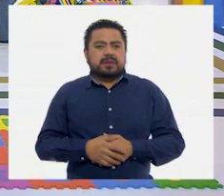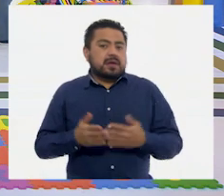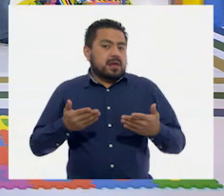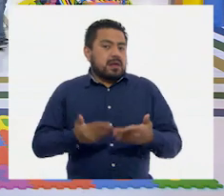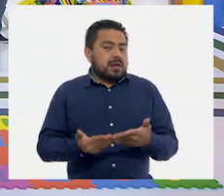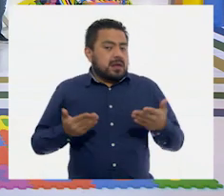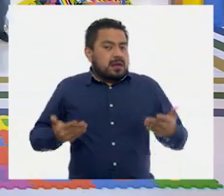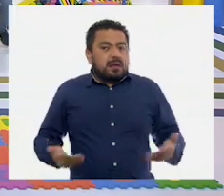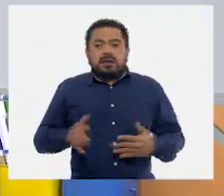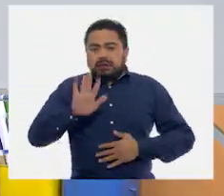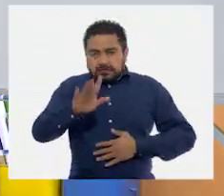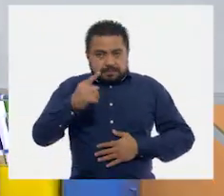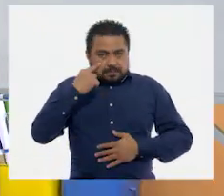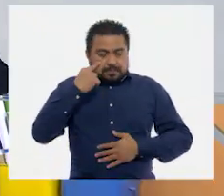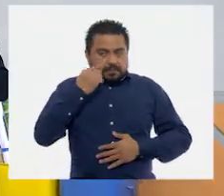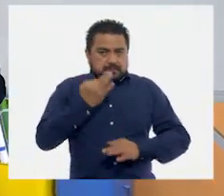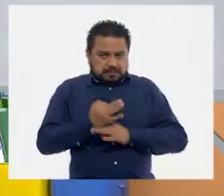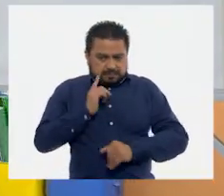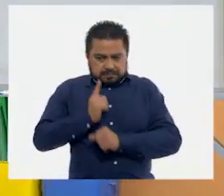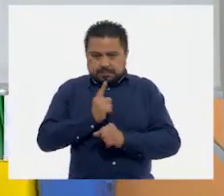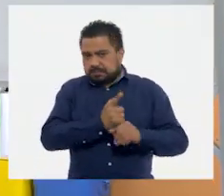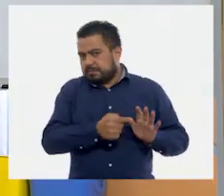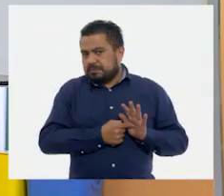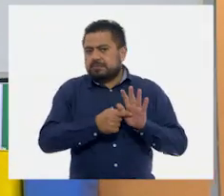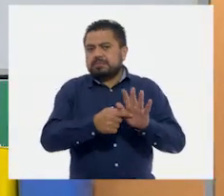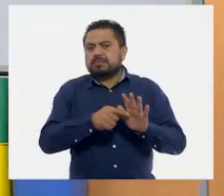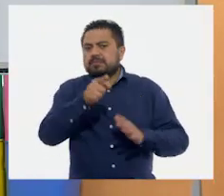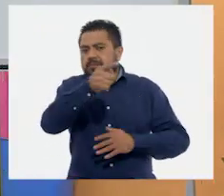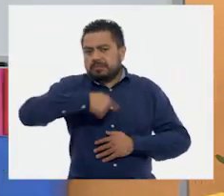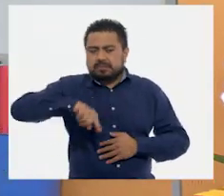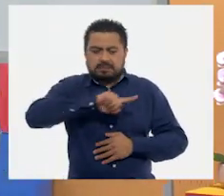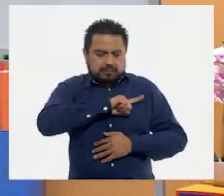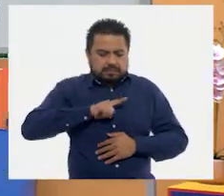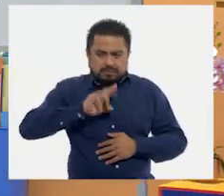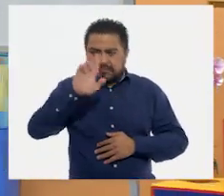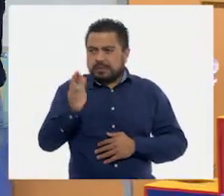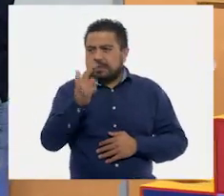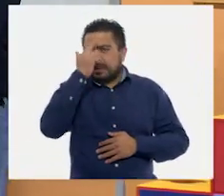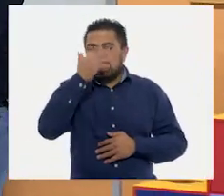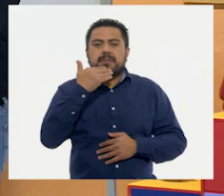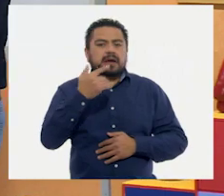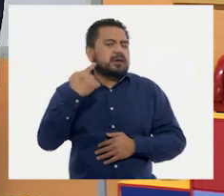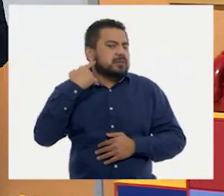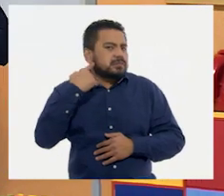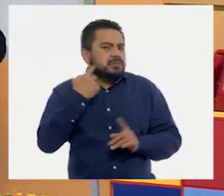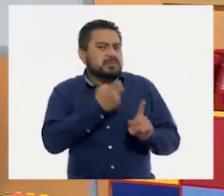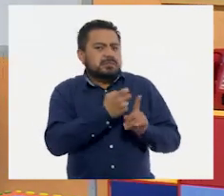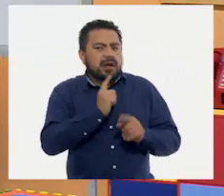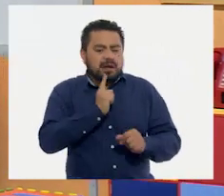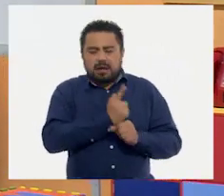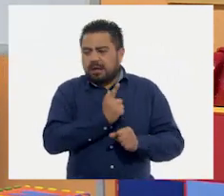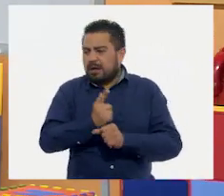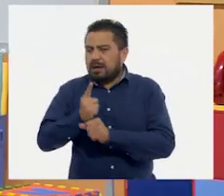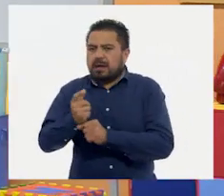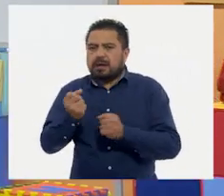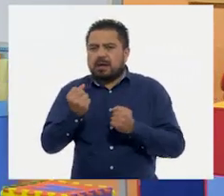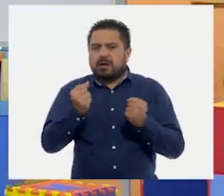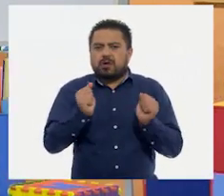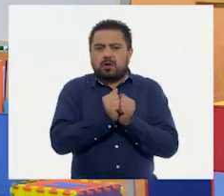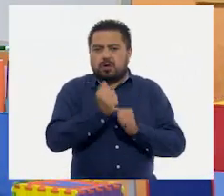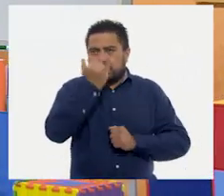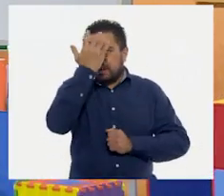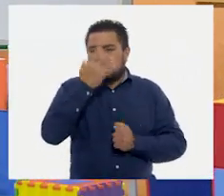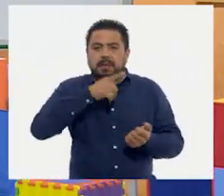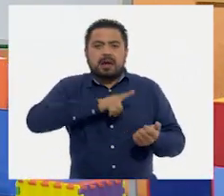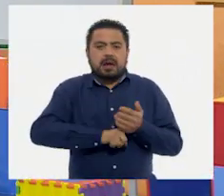Ahora, fíjense bien lo que vamos a hacer, porque tenemos que recordar muy bien estos sonidos que ya identificamos en estas imágenes y las